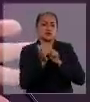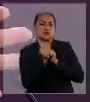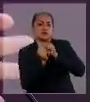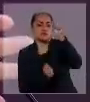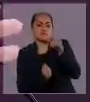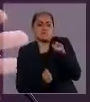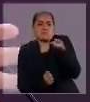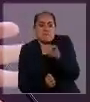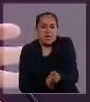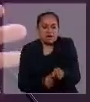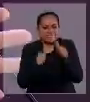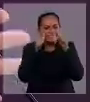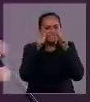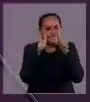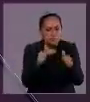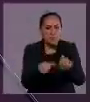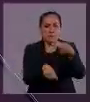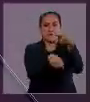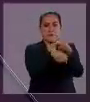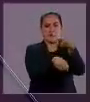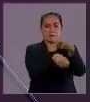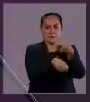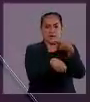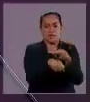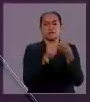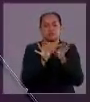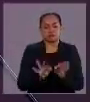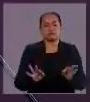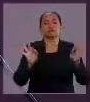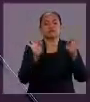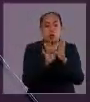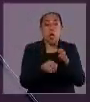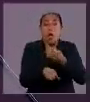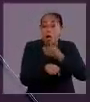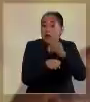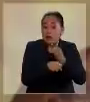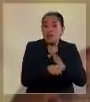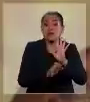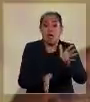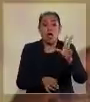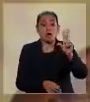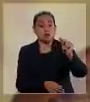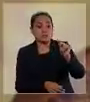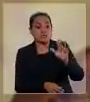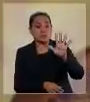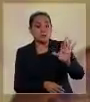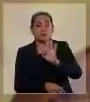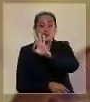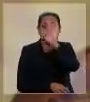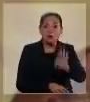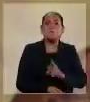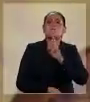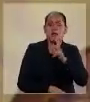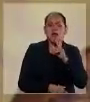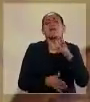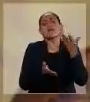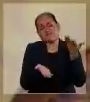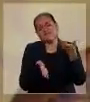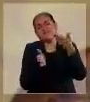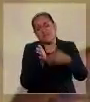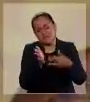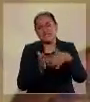una cobertura del 85%, por lo que no estamos lejos. Por ejemplo, para esa parte del bachillerato, ¿usted estaría de acuerdo, como lo han hecho en otros países,